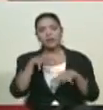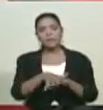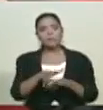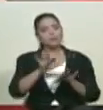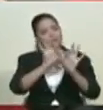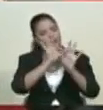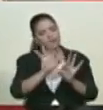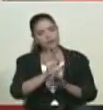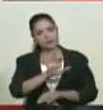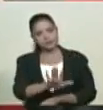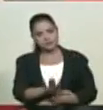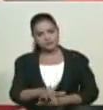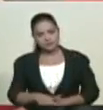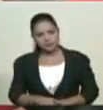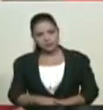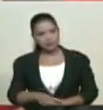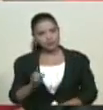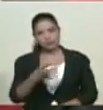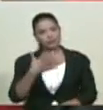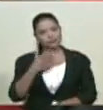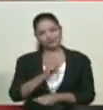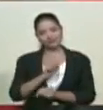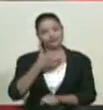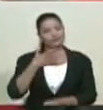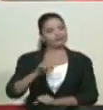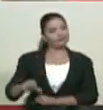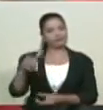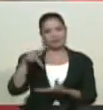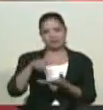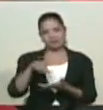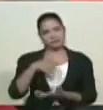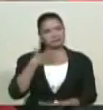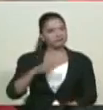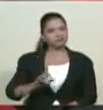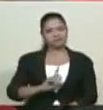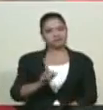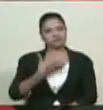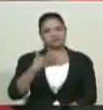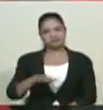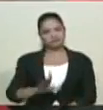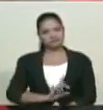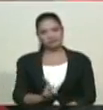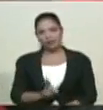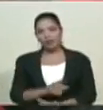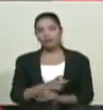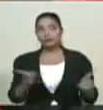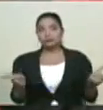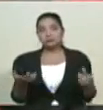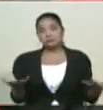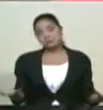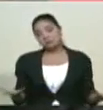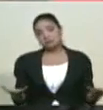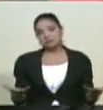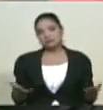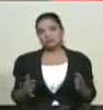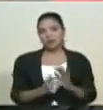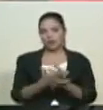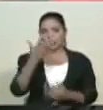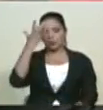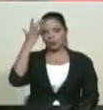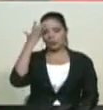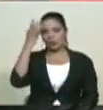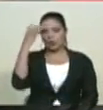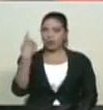expresión, no quiso participar de manera abierta, no quisieron participar, se escondieron detrás de otras tarjetas,